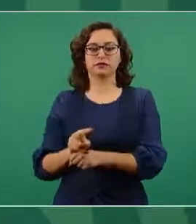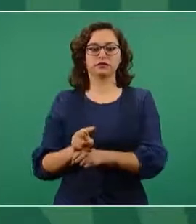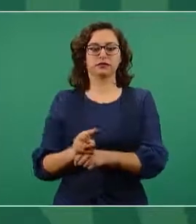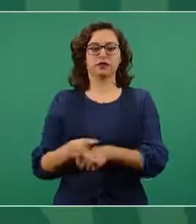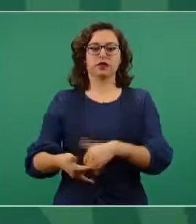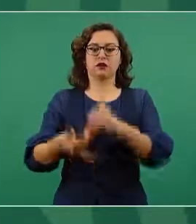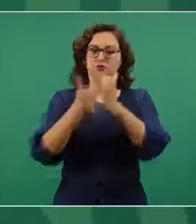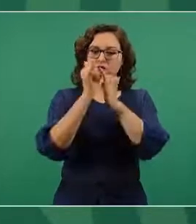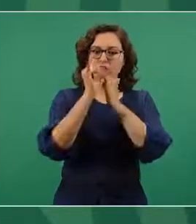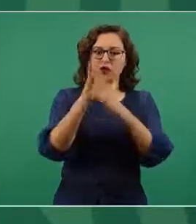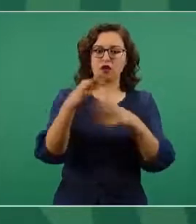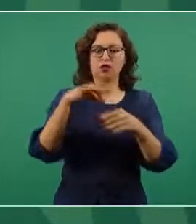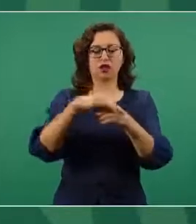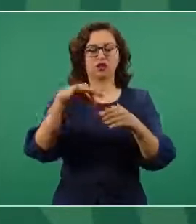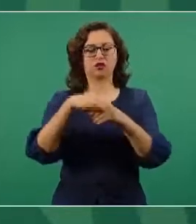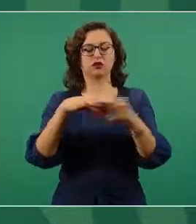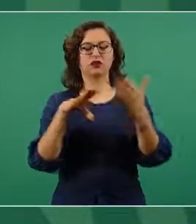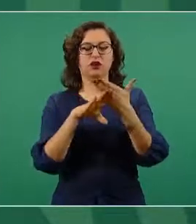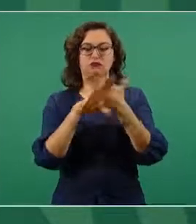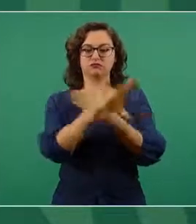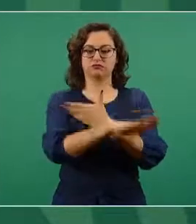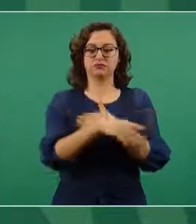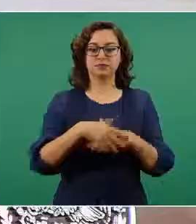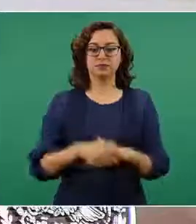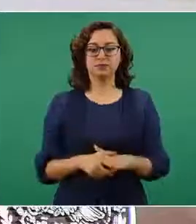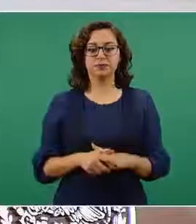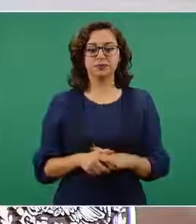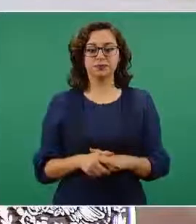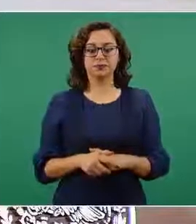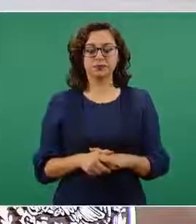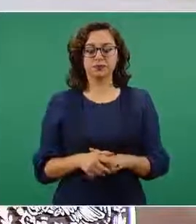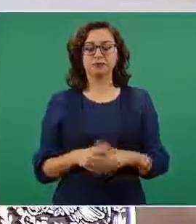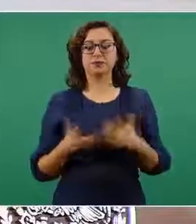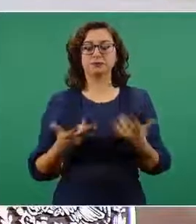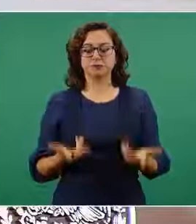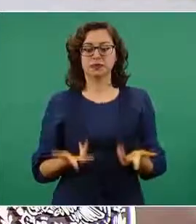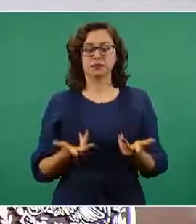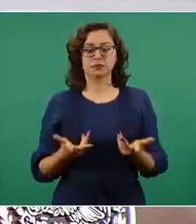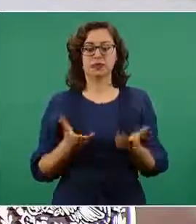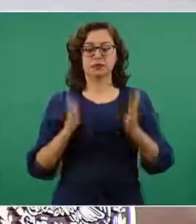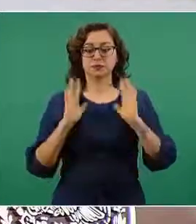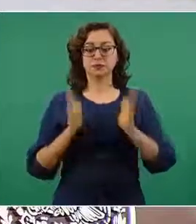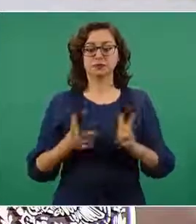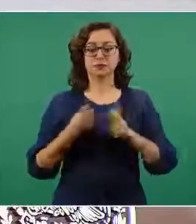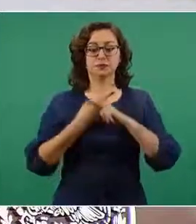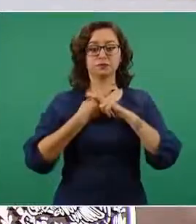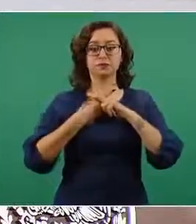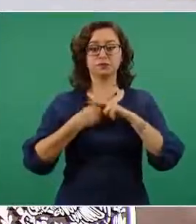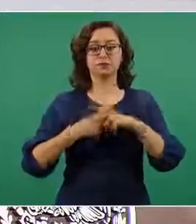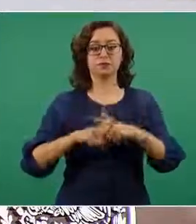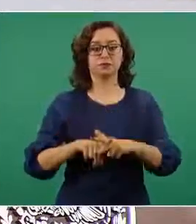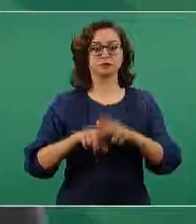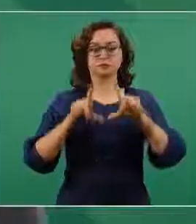el fraude electoral y que se estaban desplegando por todo el país.